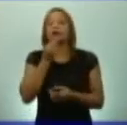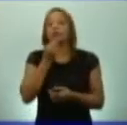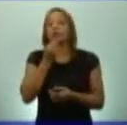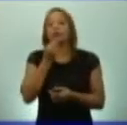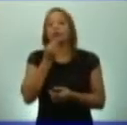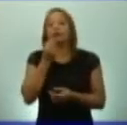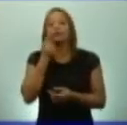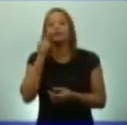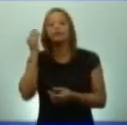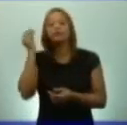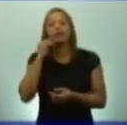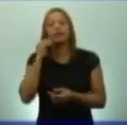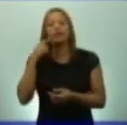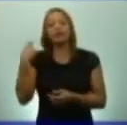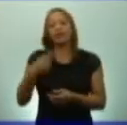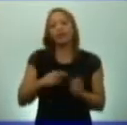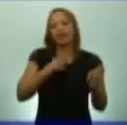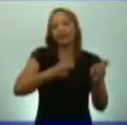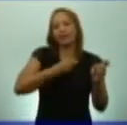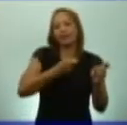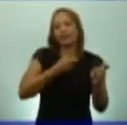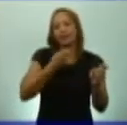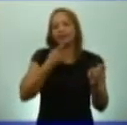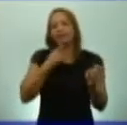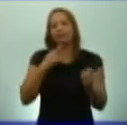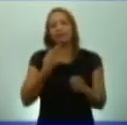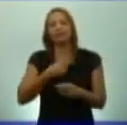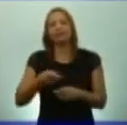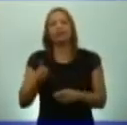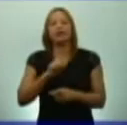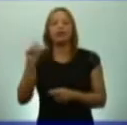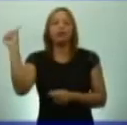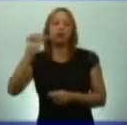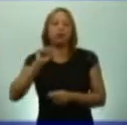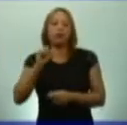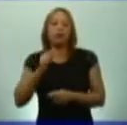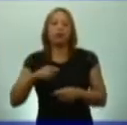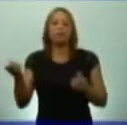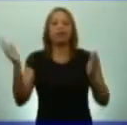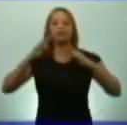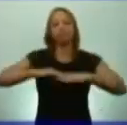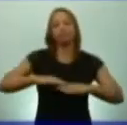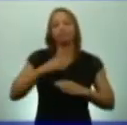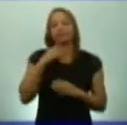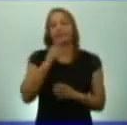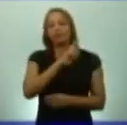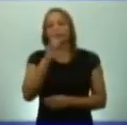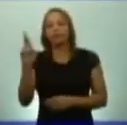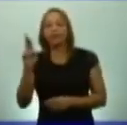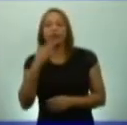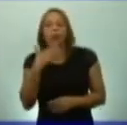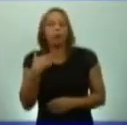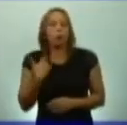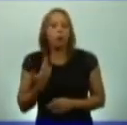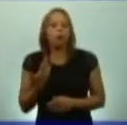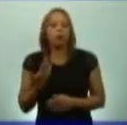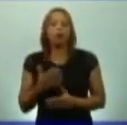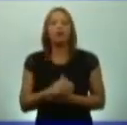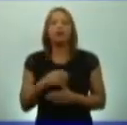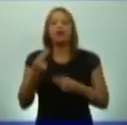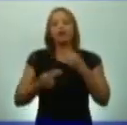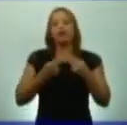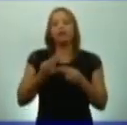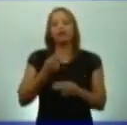ejemplificar las agresiones imperialistas para destruir la revolución y la actuación de nuestro pueblo para